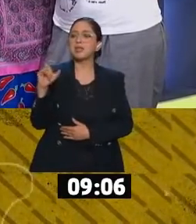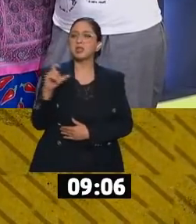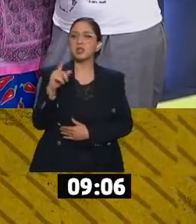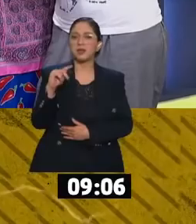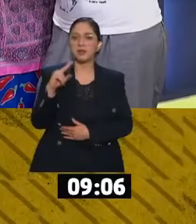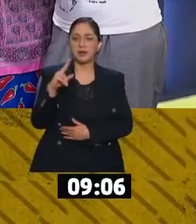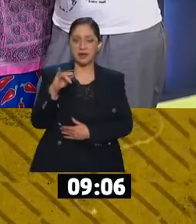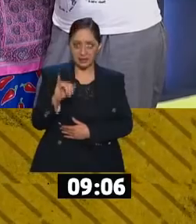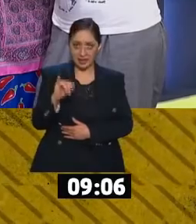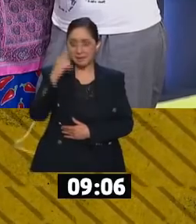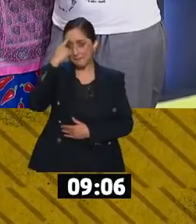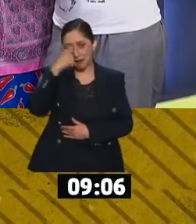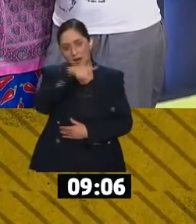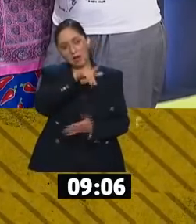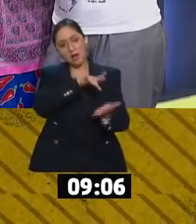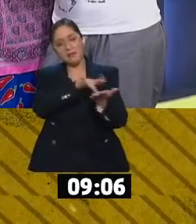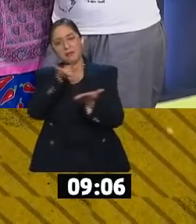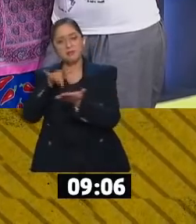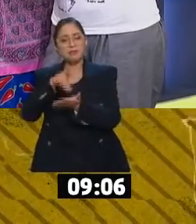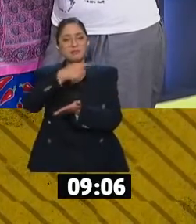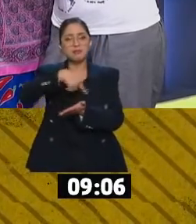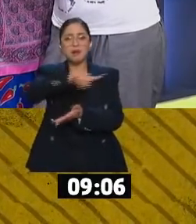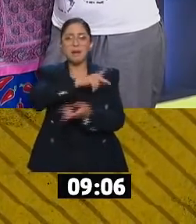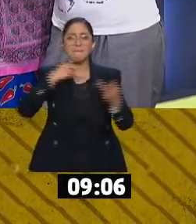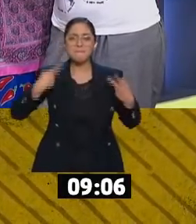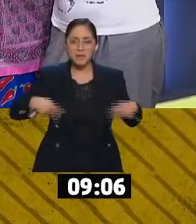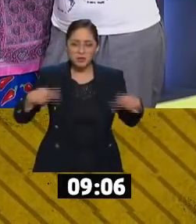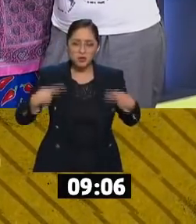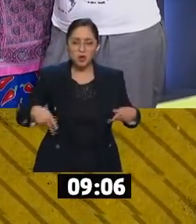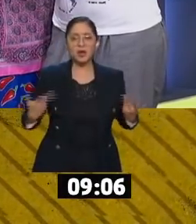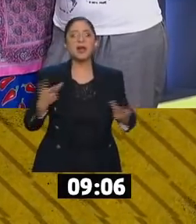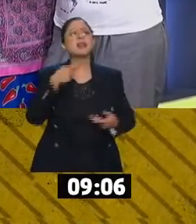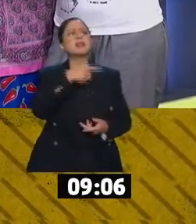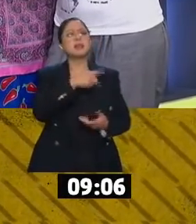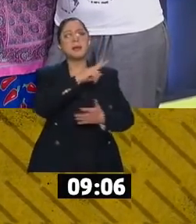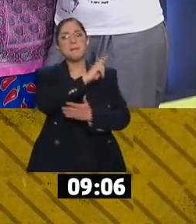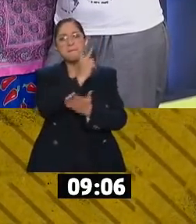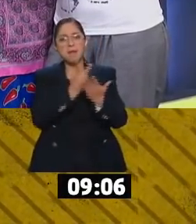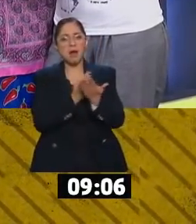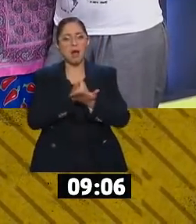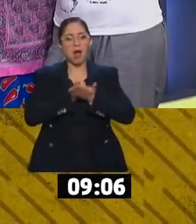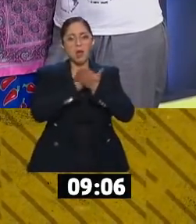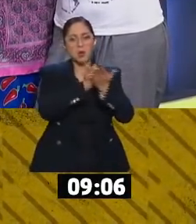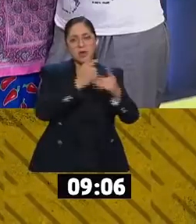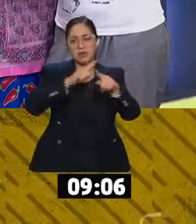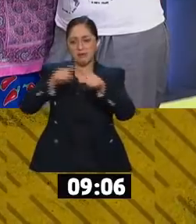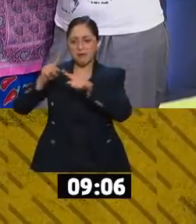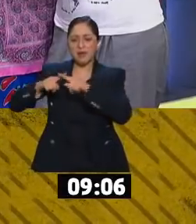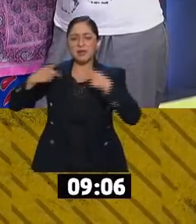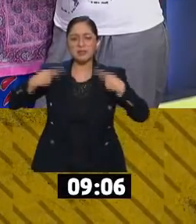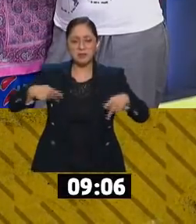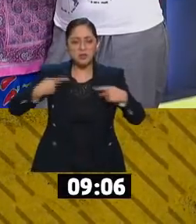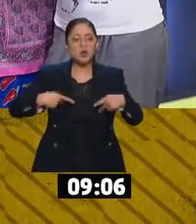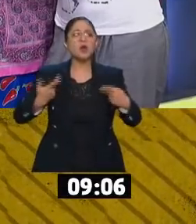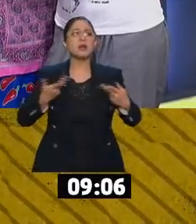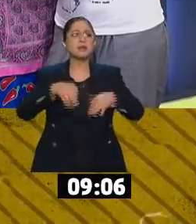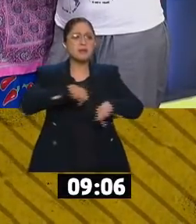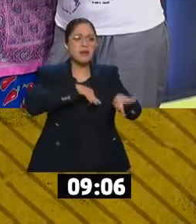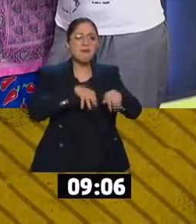afectaciones y auxiliar a la población. En este plan participan trabajadores de diferentes áreas, sobre todo seguridad